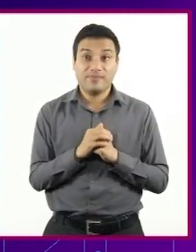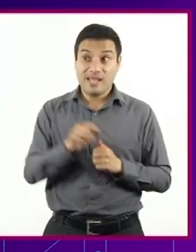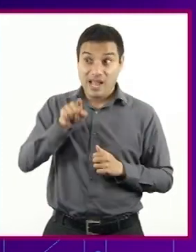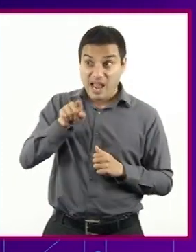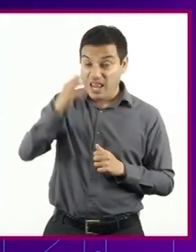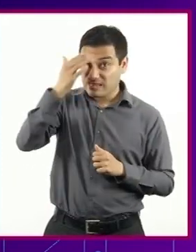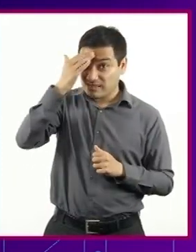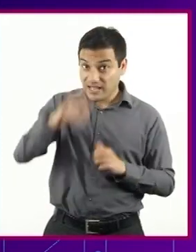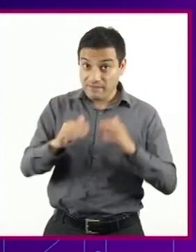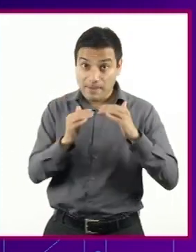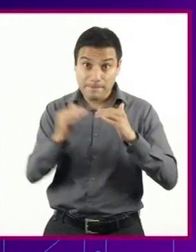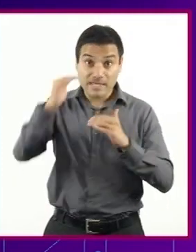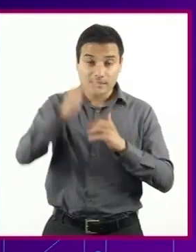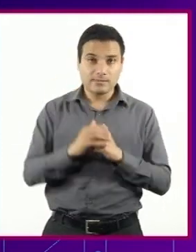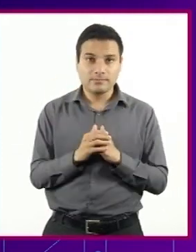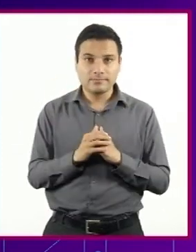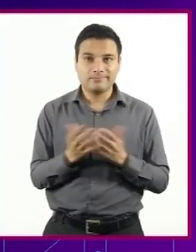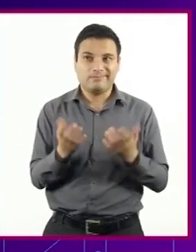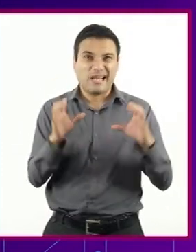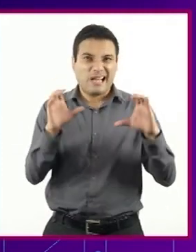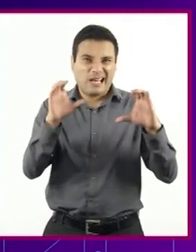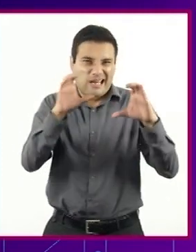sabe, sin ton.